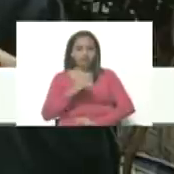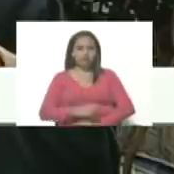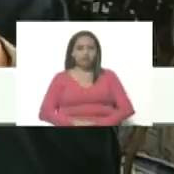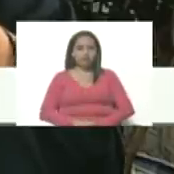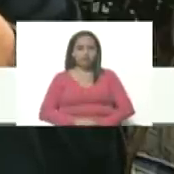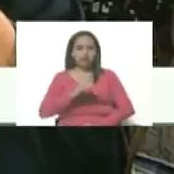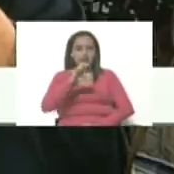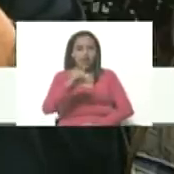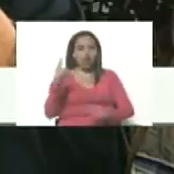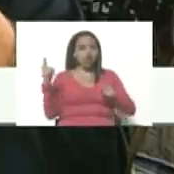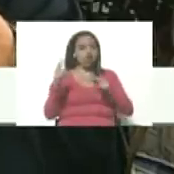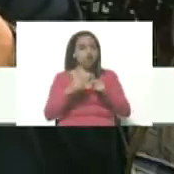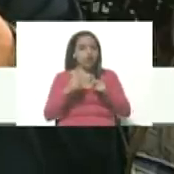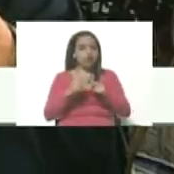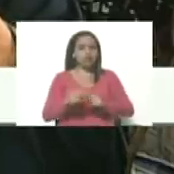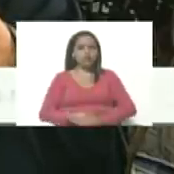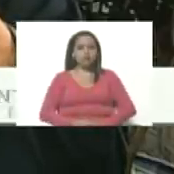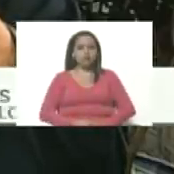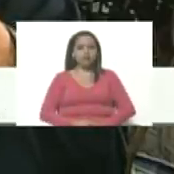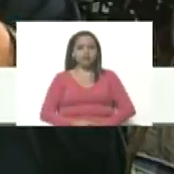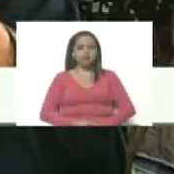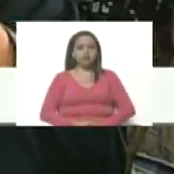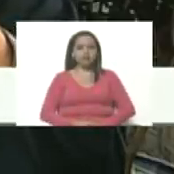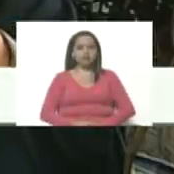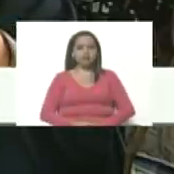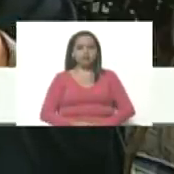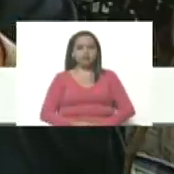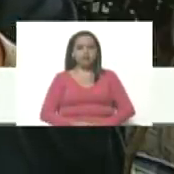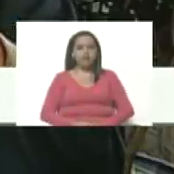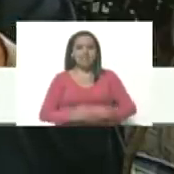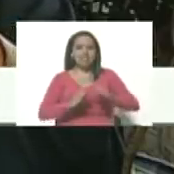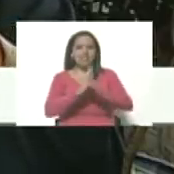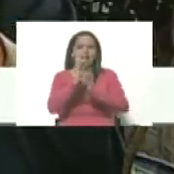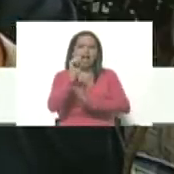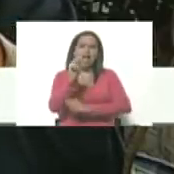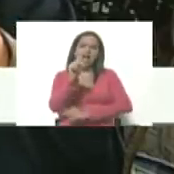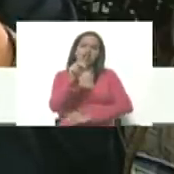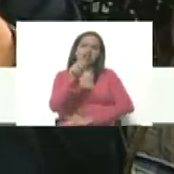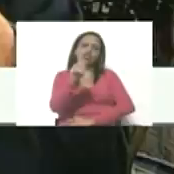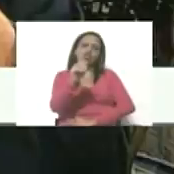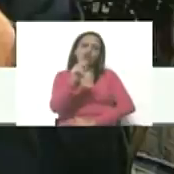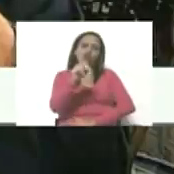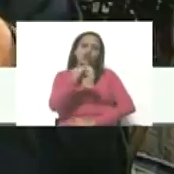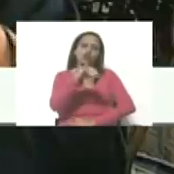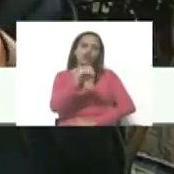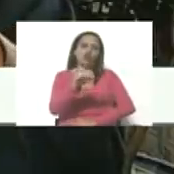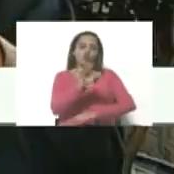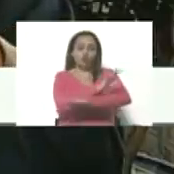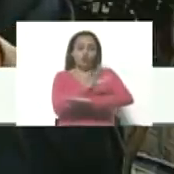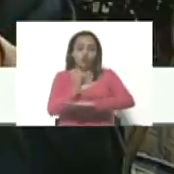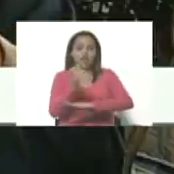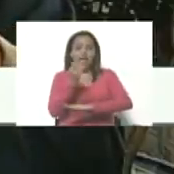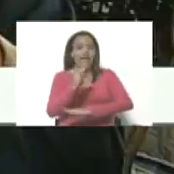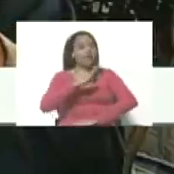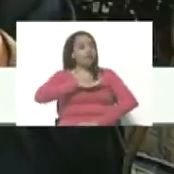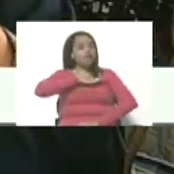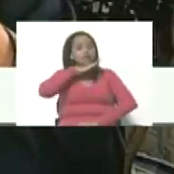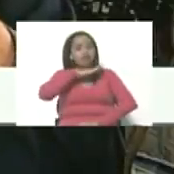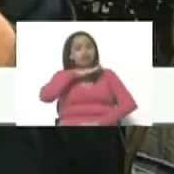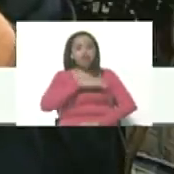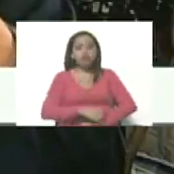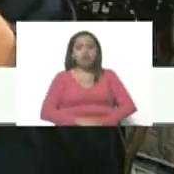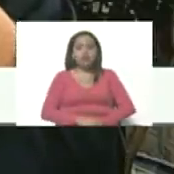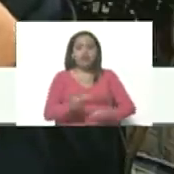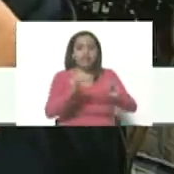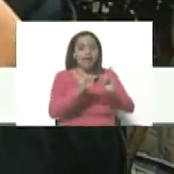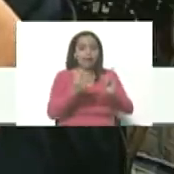en el estado Táchira, fundamentalmente en San Antonio, en la frontera, también sobrepasamos la capacidad e instalamos mecanismos